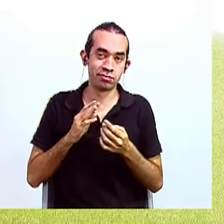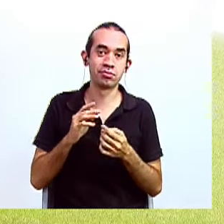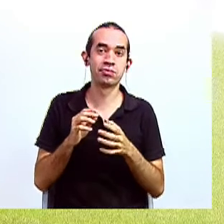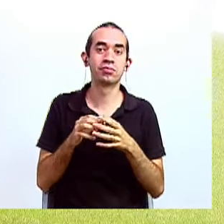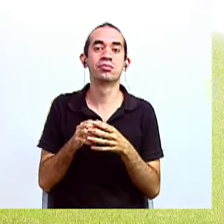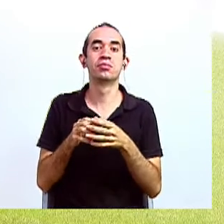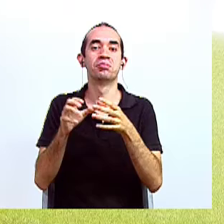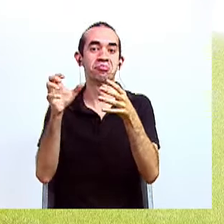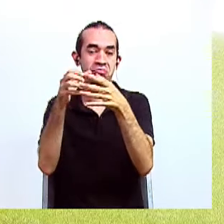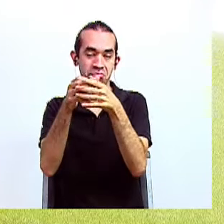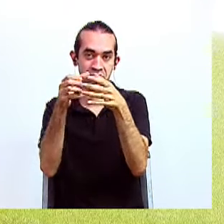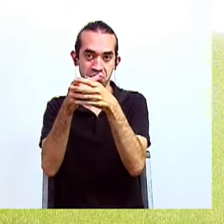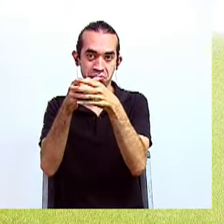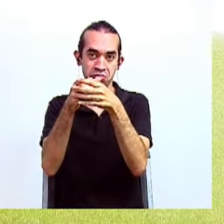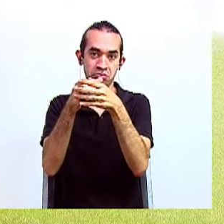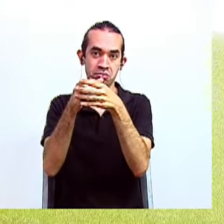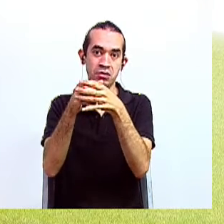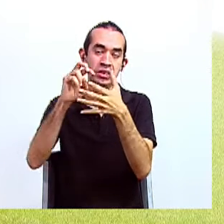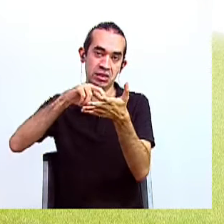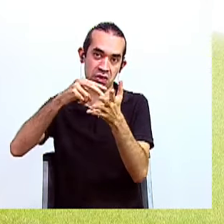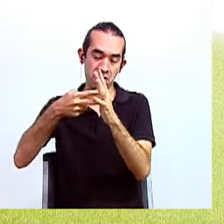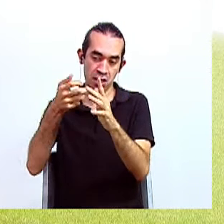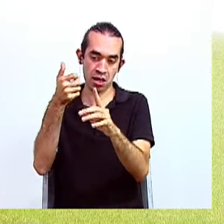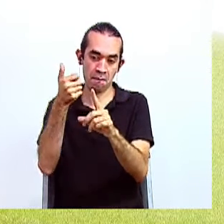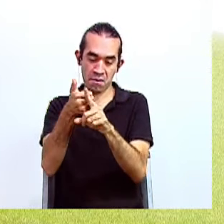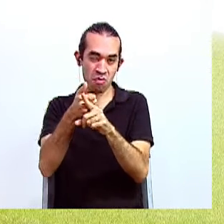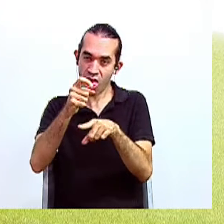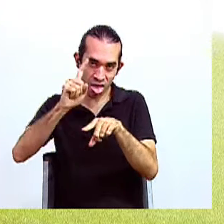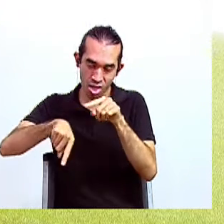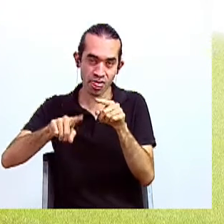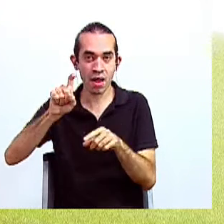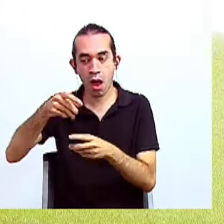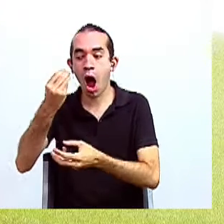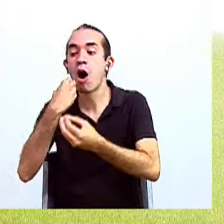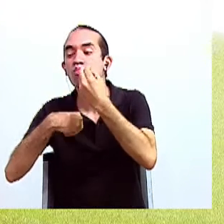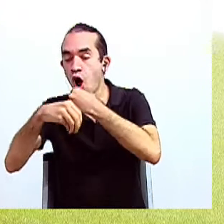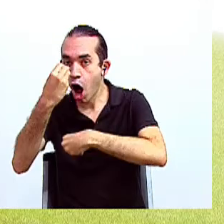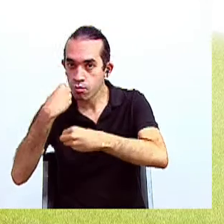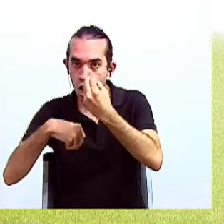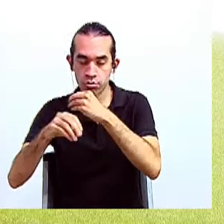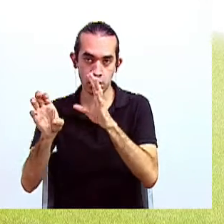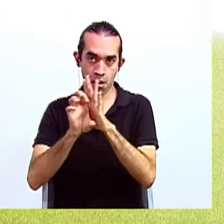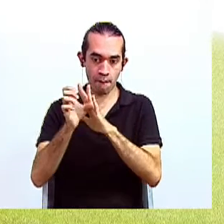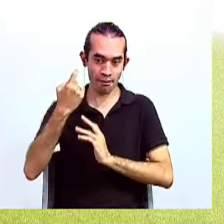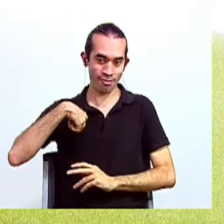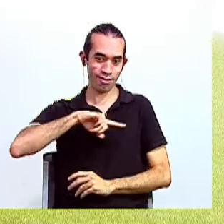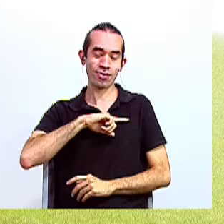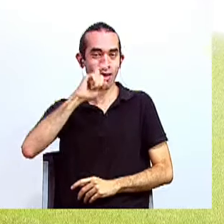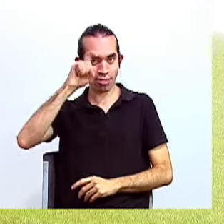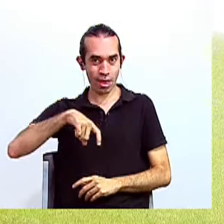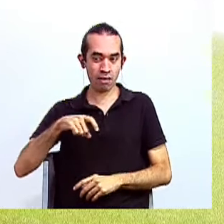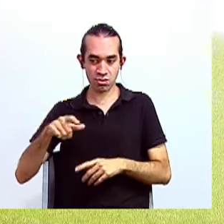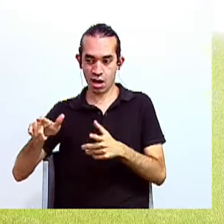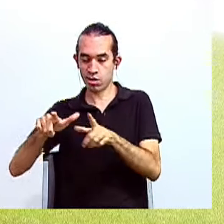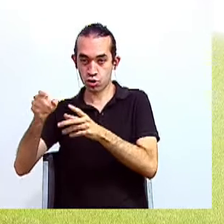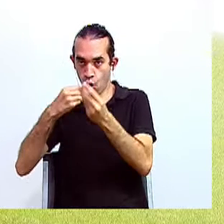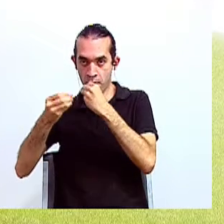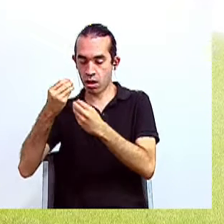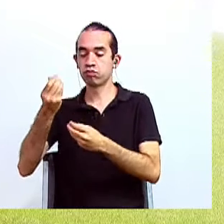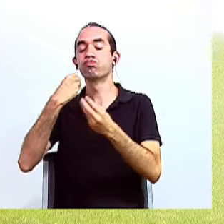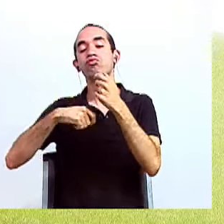grupo de los organismos heterótrofos, como nosotros, que debemos consumir alimentos ya